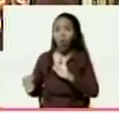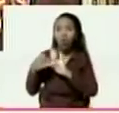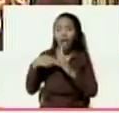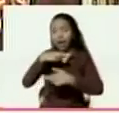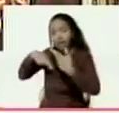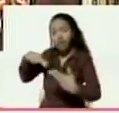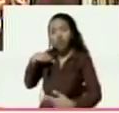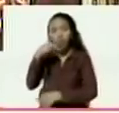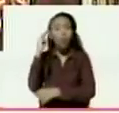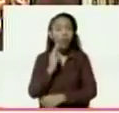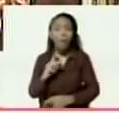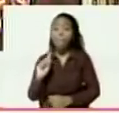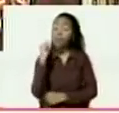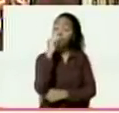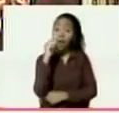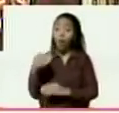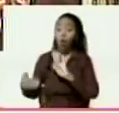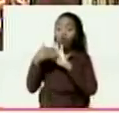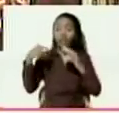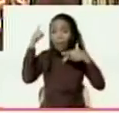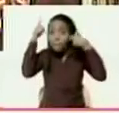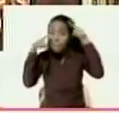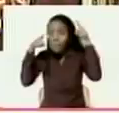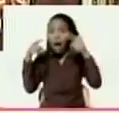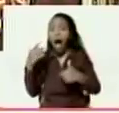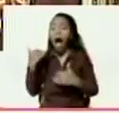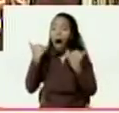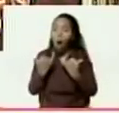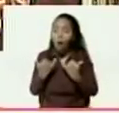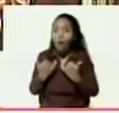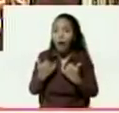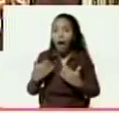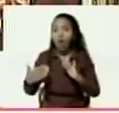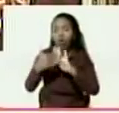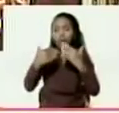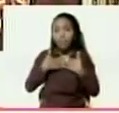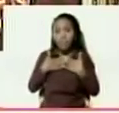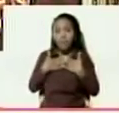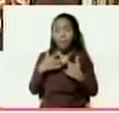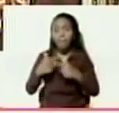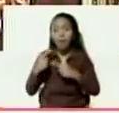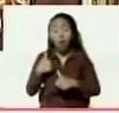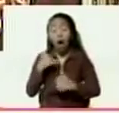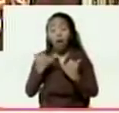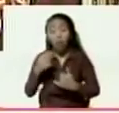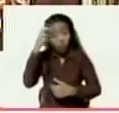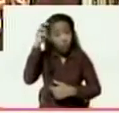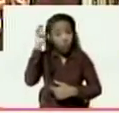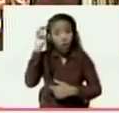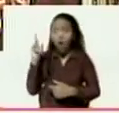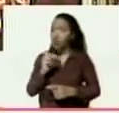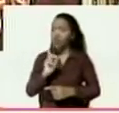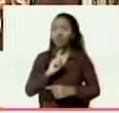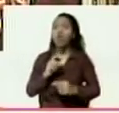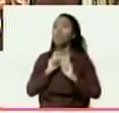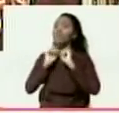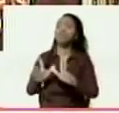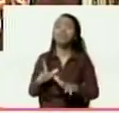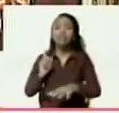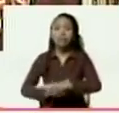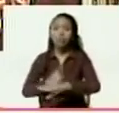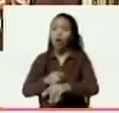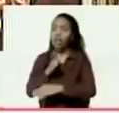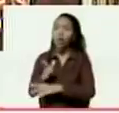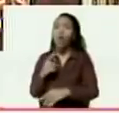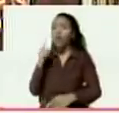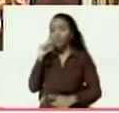bolivariana, primero contra el comandante Chávez, ahora contra mí. En esta oportunidad, el canciller no perdió tiempo en eso. Fue con un